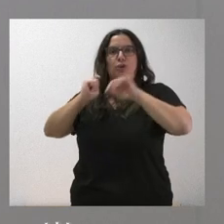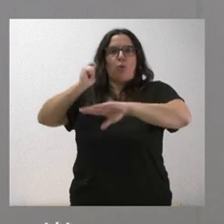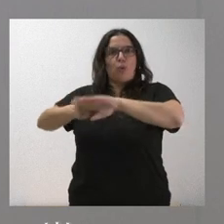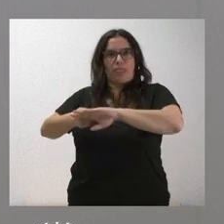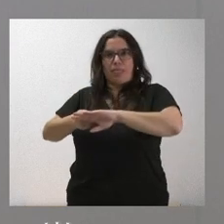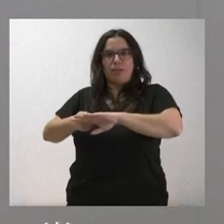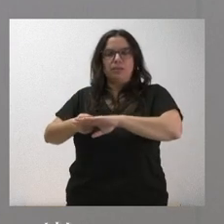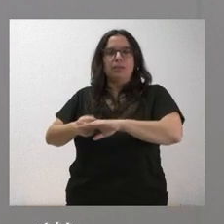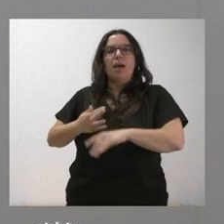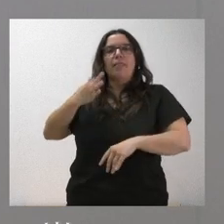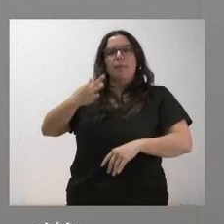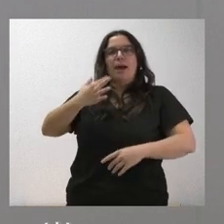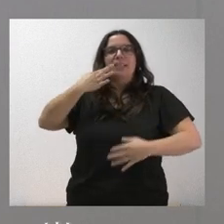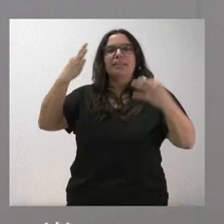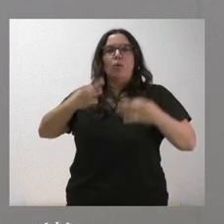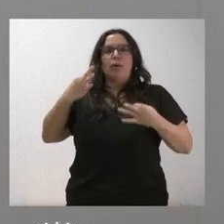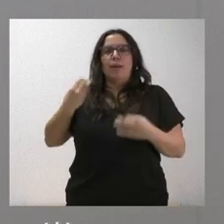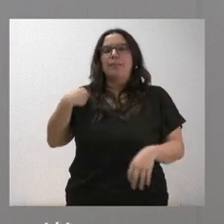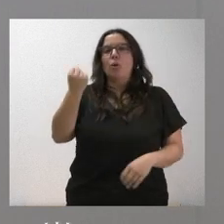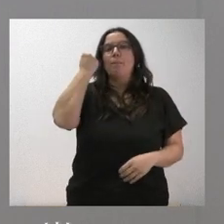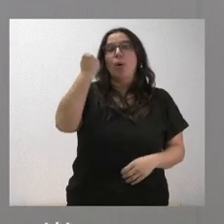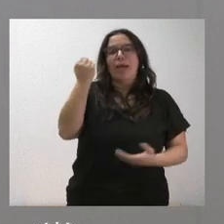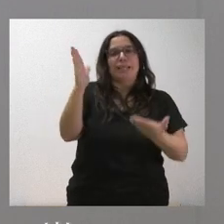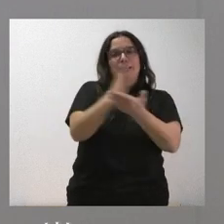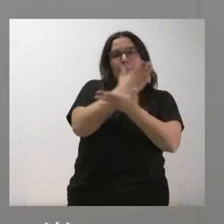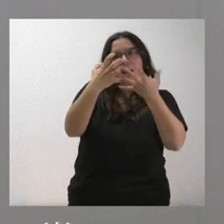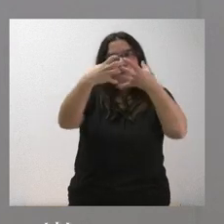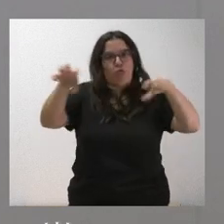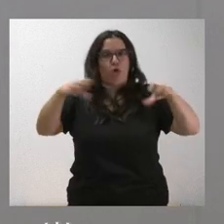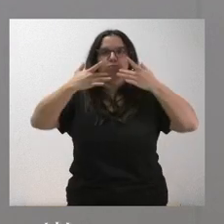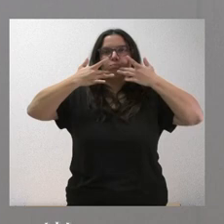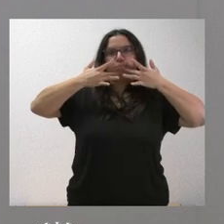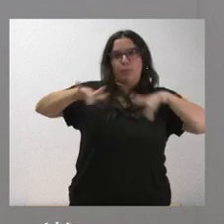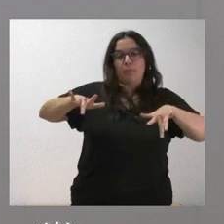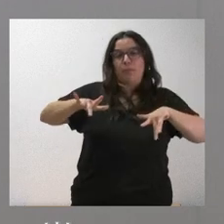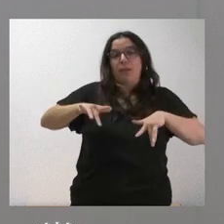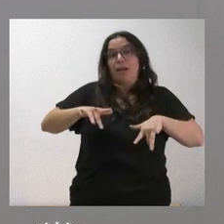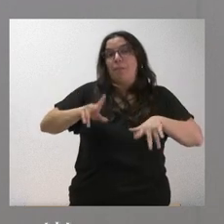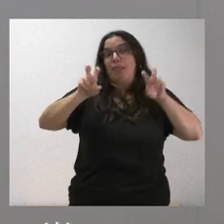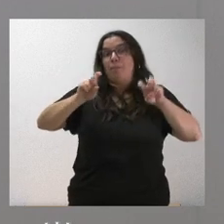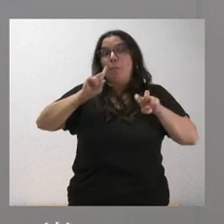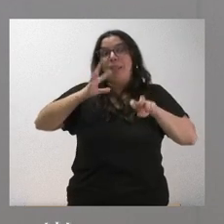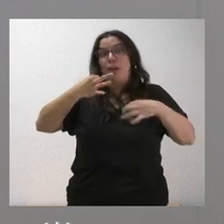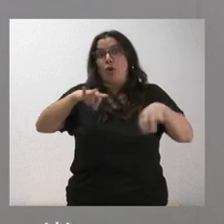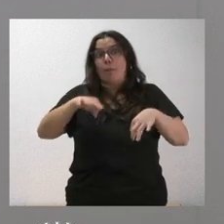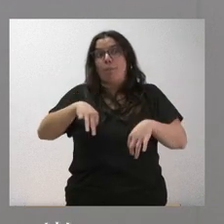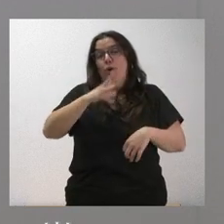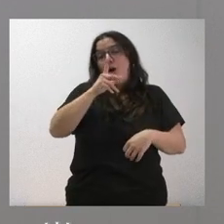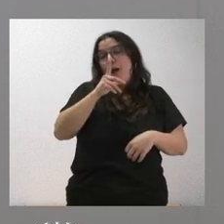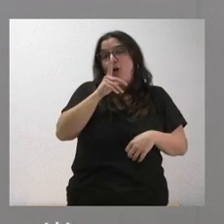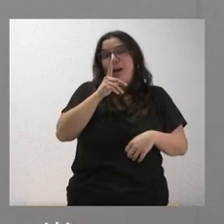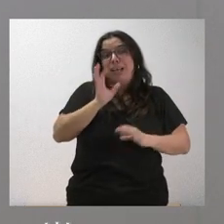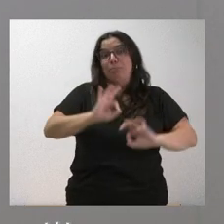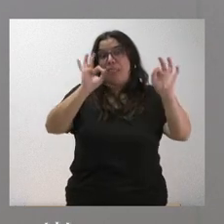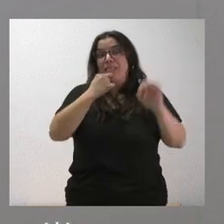además garantiza la separación de poderes esto que parece una cosa normal decirla en este caso es extraordinario porque saben ustedes que está